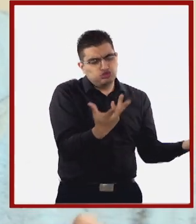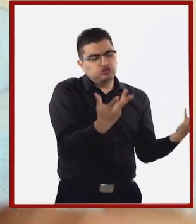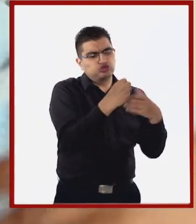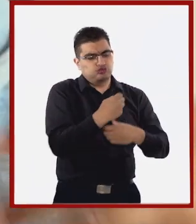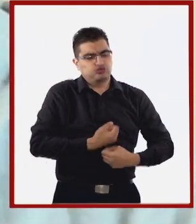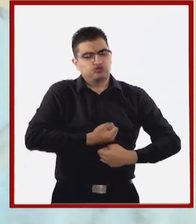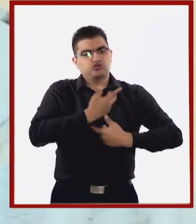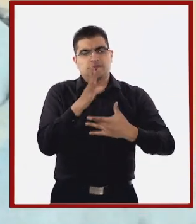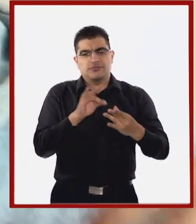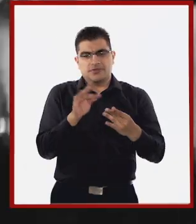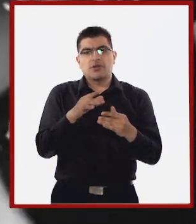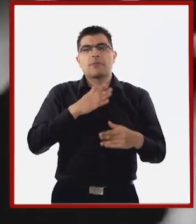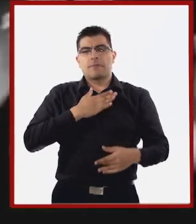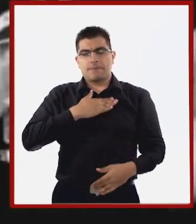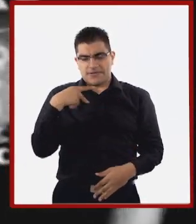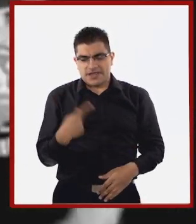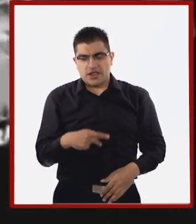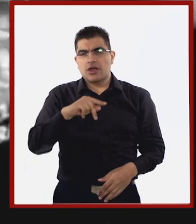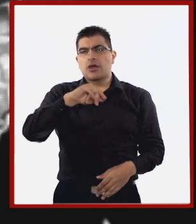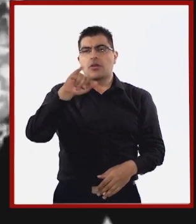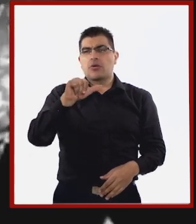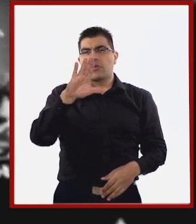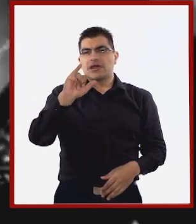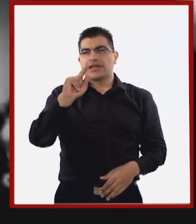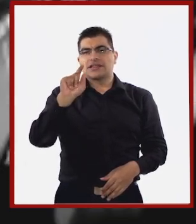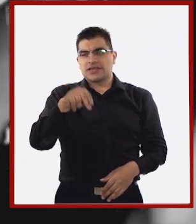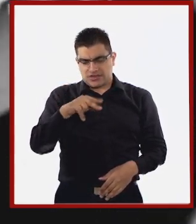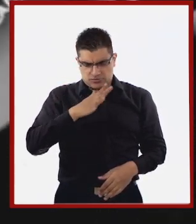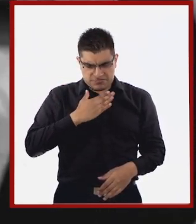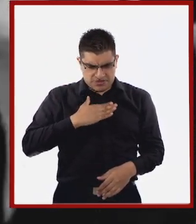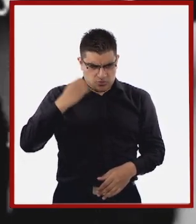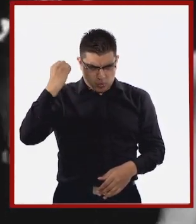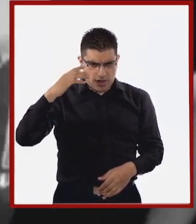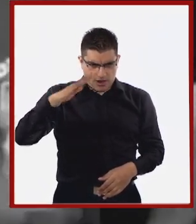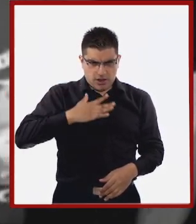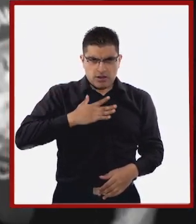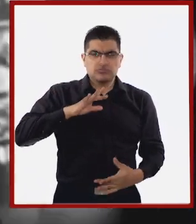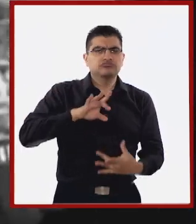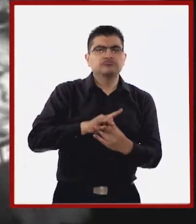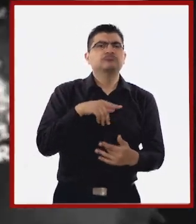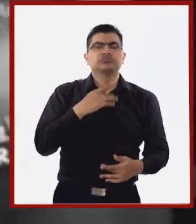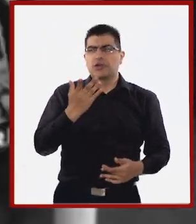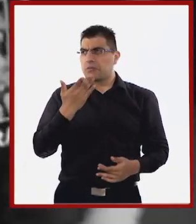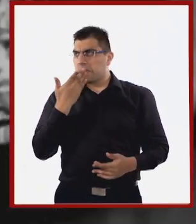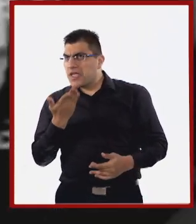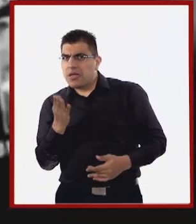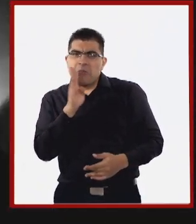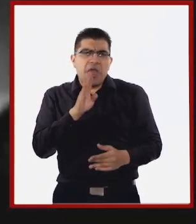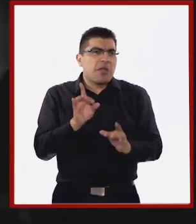soy de Juchitán y me siento identificado con mi ciudad y con lo que pasa, sea bueno, sea malo.